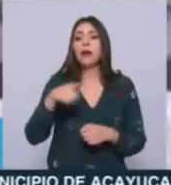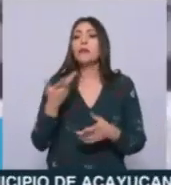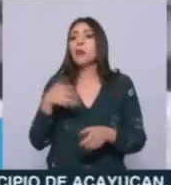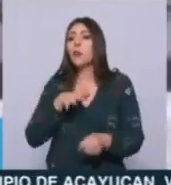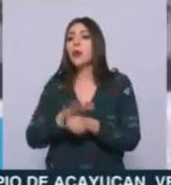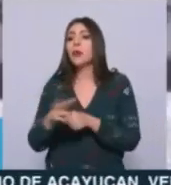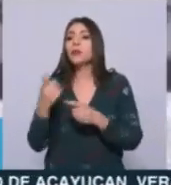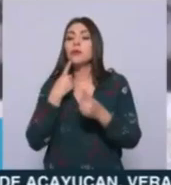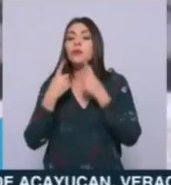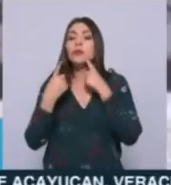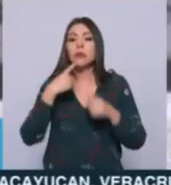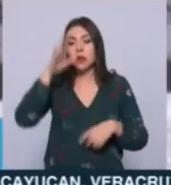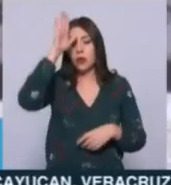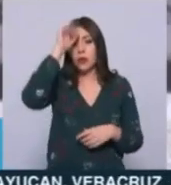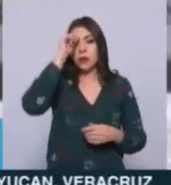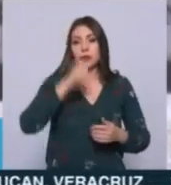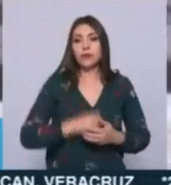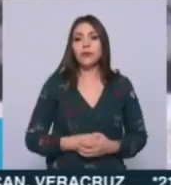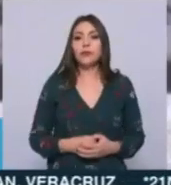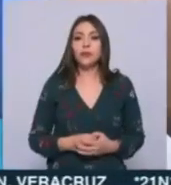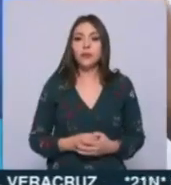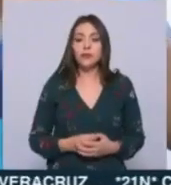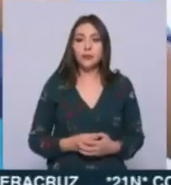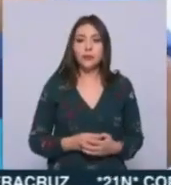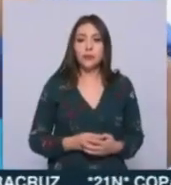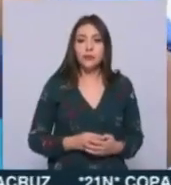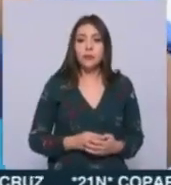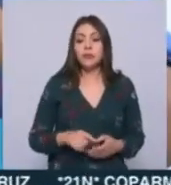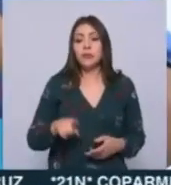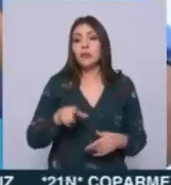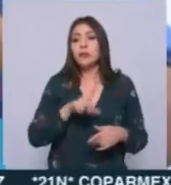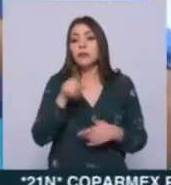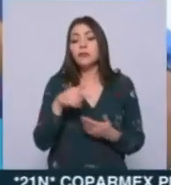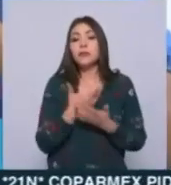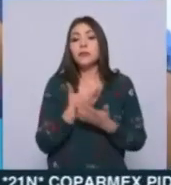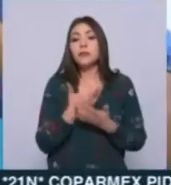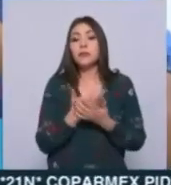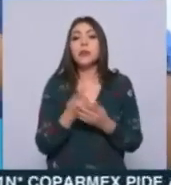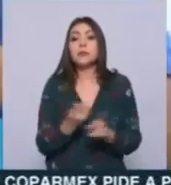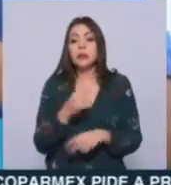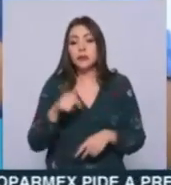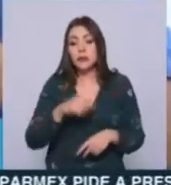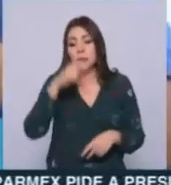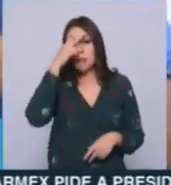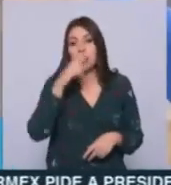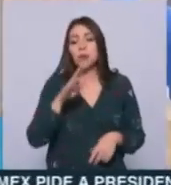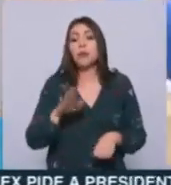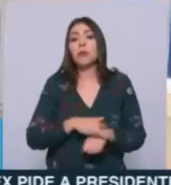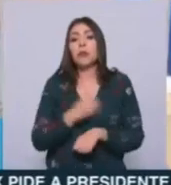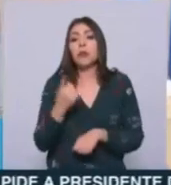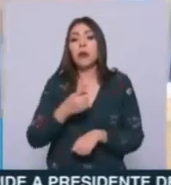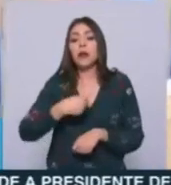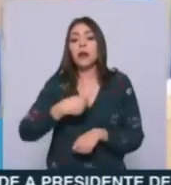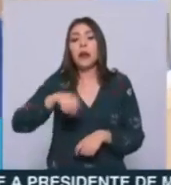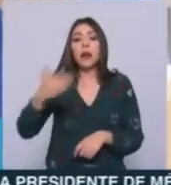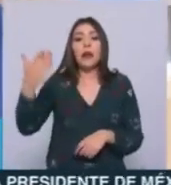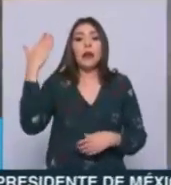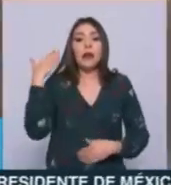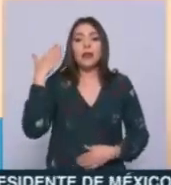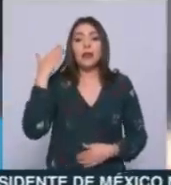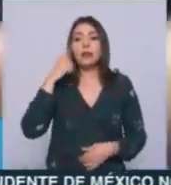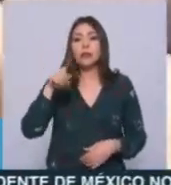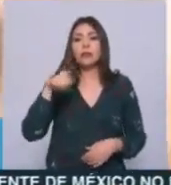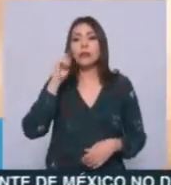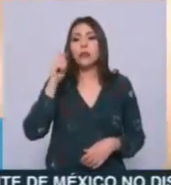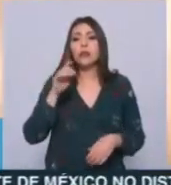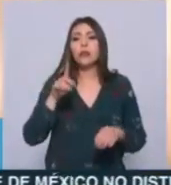este tipo, Juan? Tremenda responsabilidad entonces la que tendrá ahora nuestro país, porque sí, una de las condiciones que se tenía y que fue principalmente